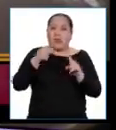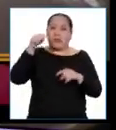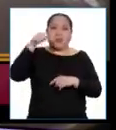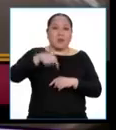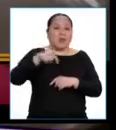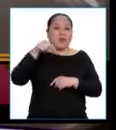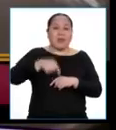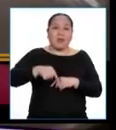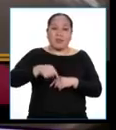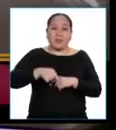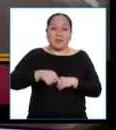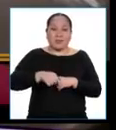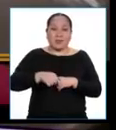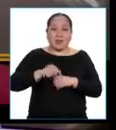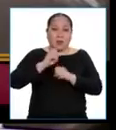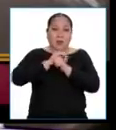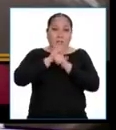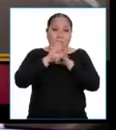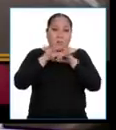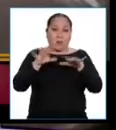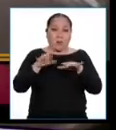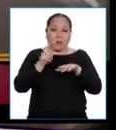no permitió sacar ganancias.